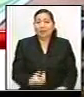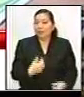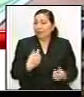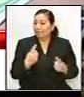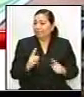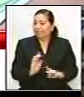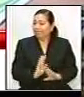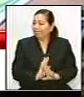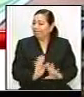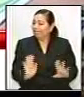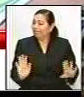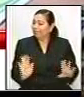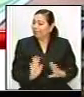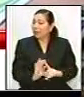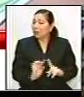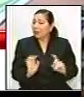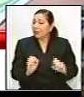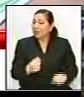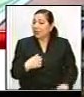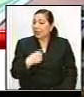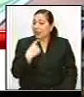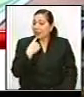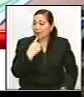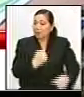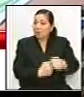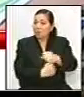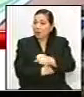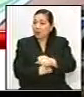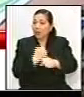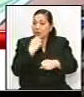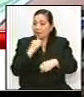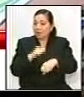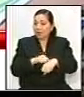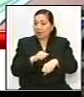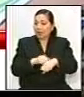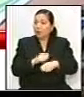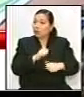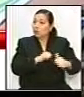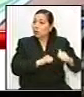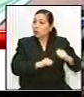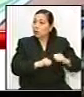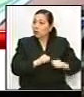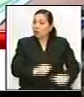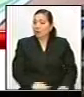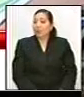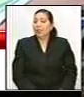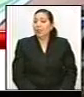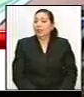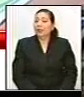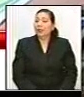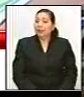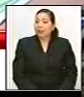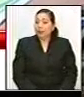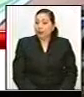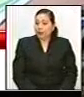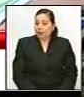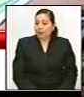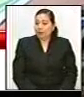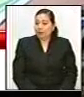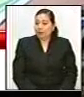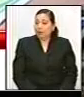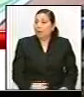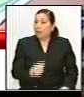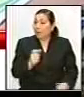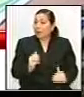a eso. Pero sí les voy a decir, Puente Piedra sufre. Pero se han hecho un para el